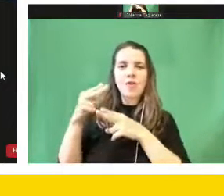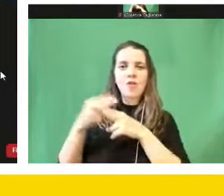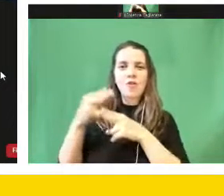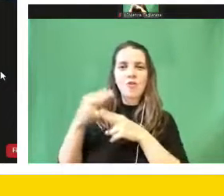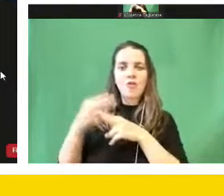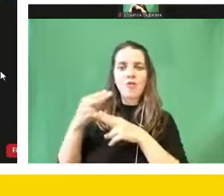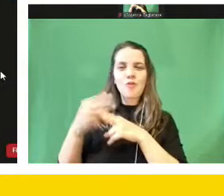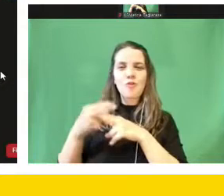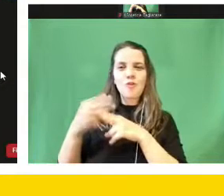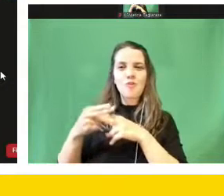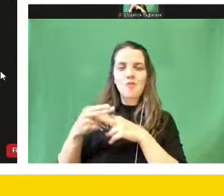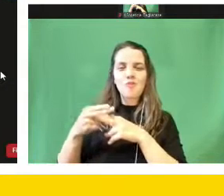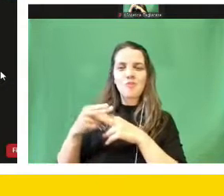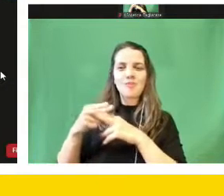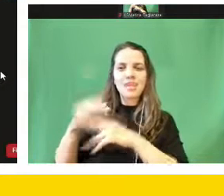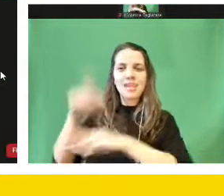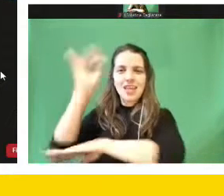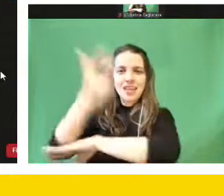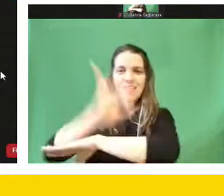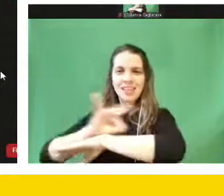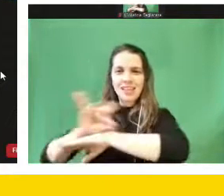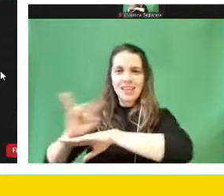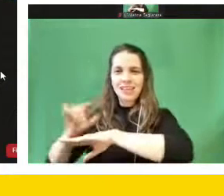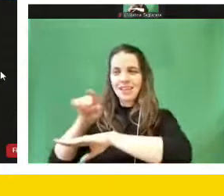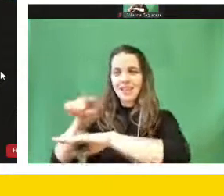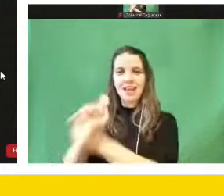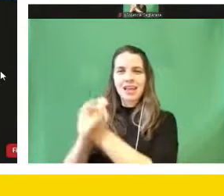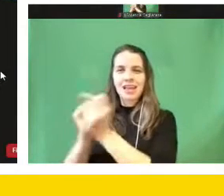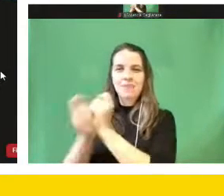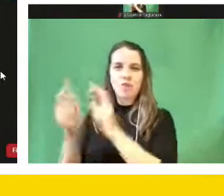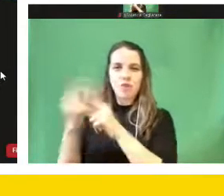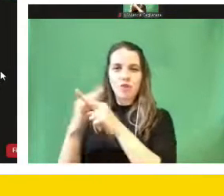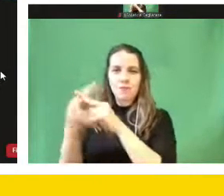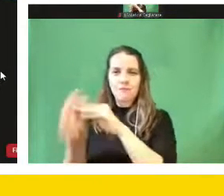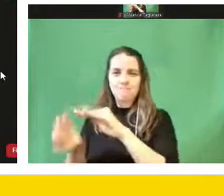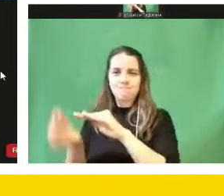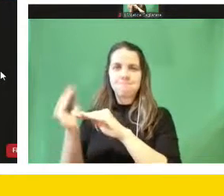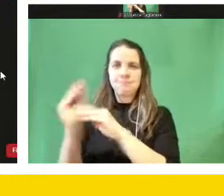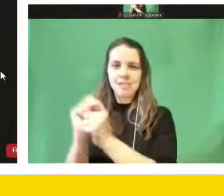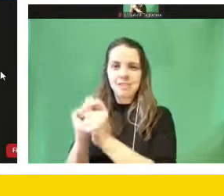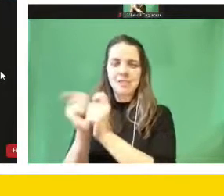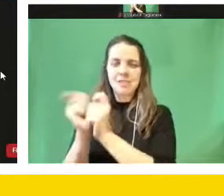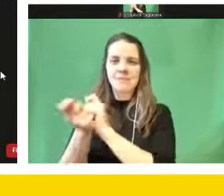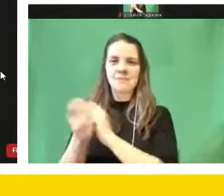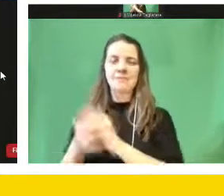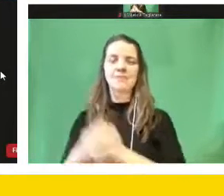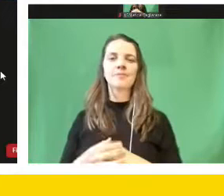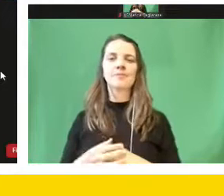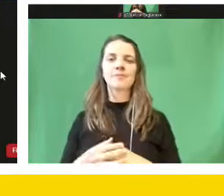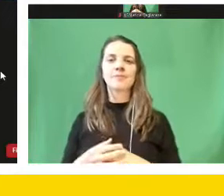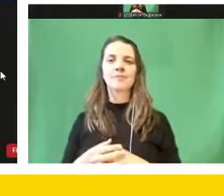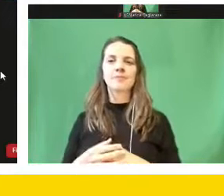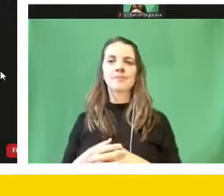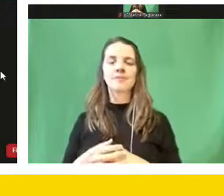el Colegio de Arquitectura y Urbanismo. En primer lugar, por darle